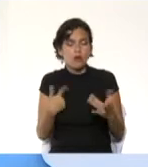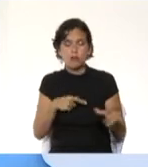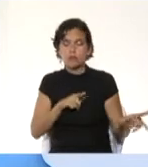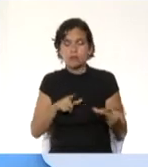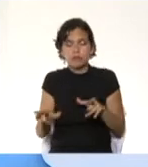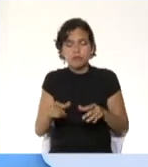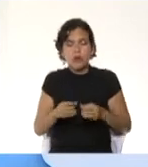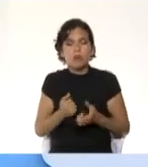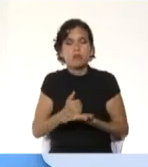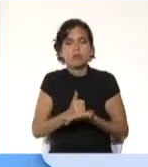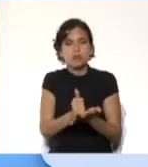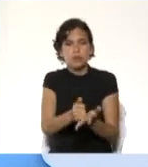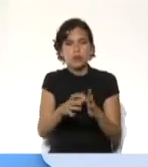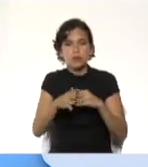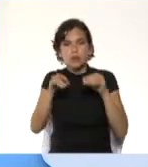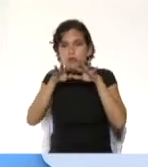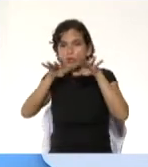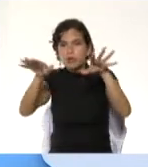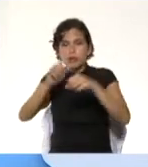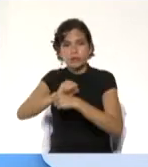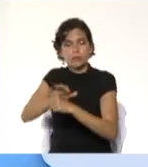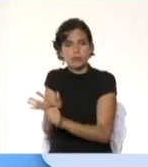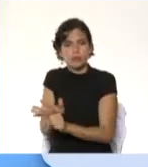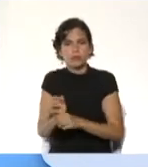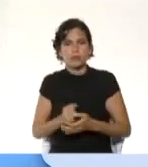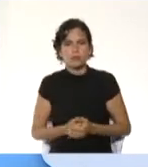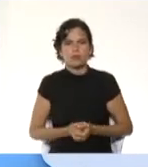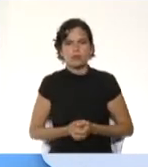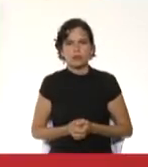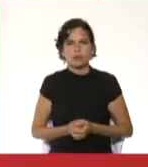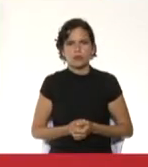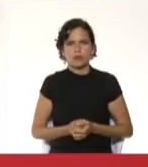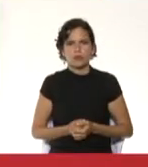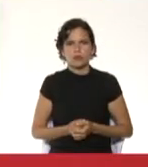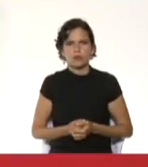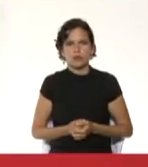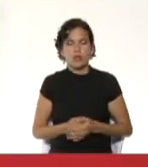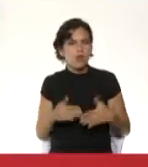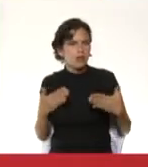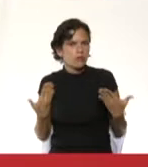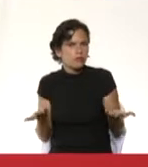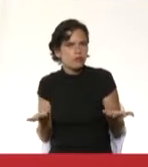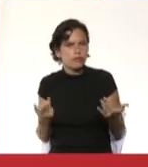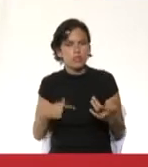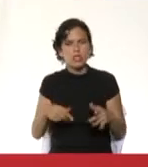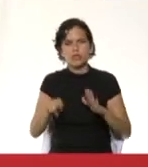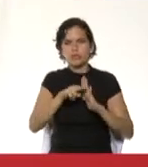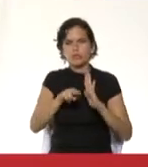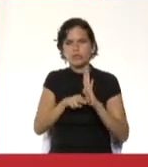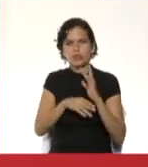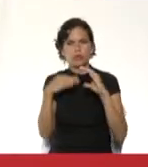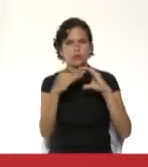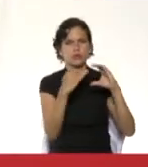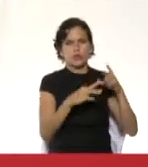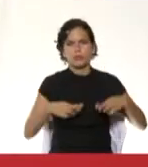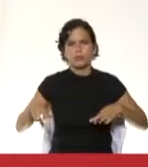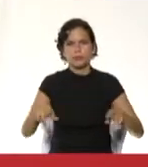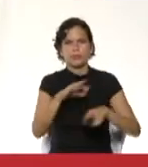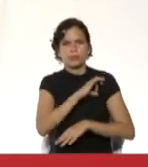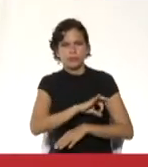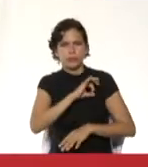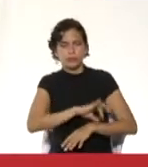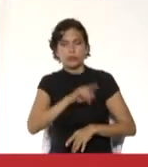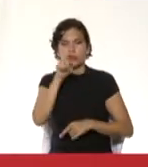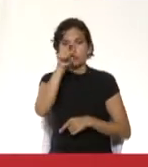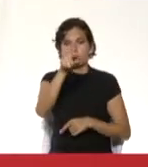estaremos contribuyendo a la no propagación de la COVID-19. ¿Y qué les parece si estas medidas las posteamos en nuestras redes sociales